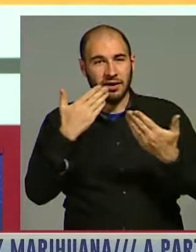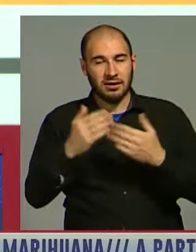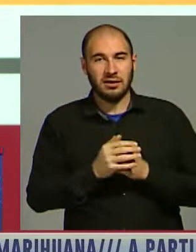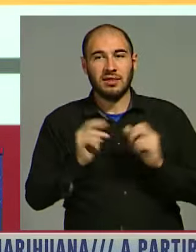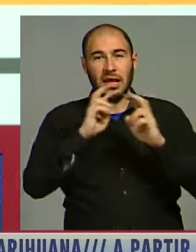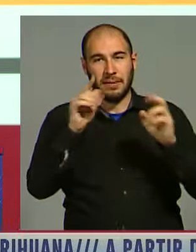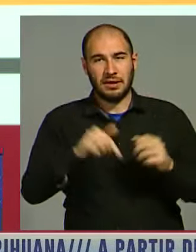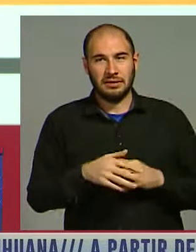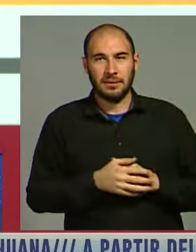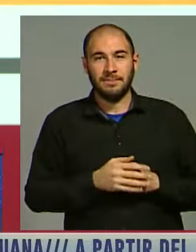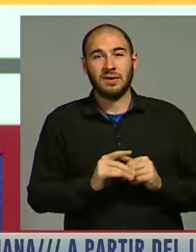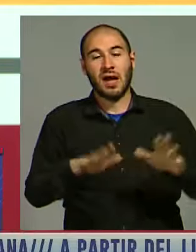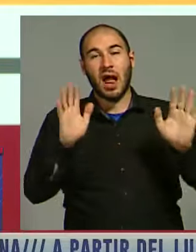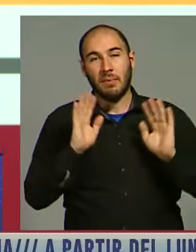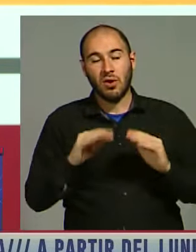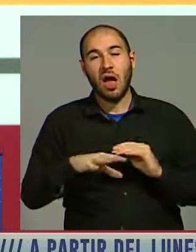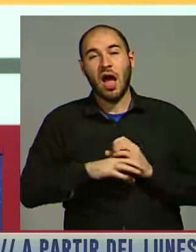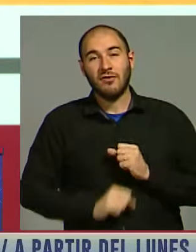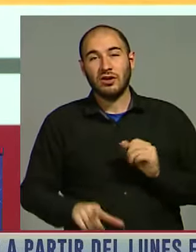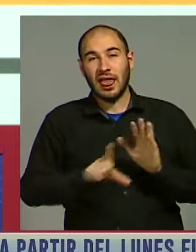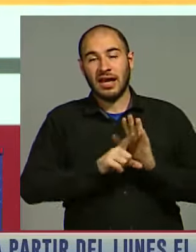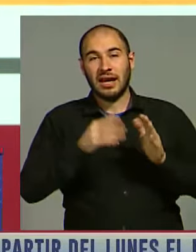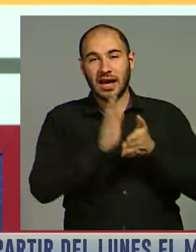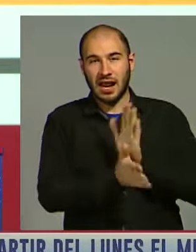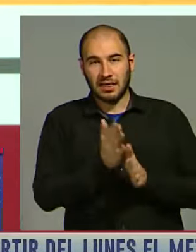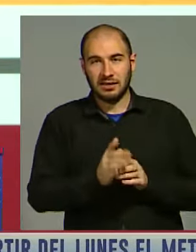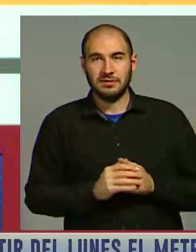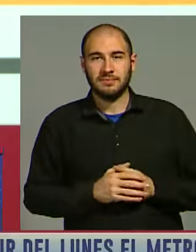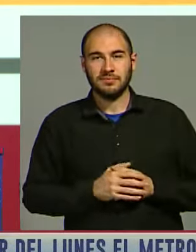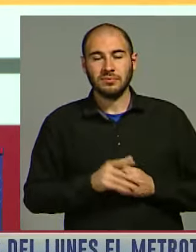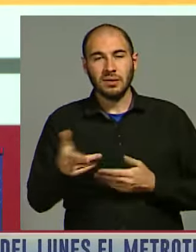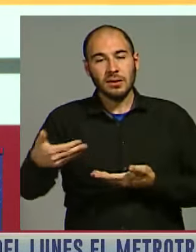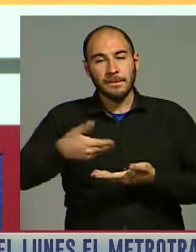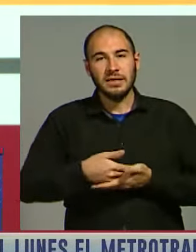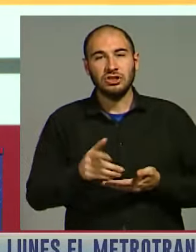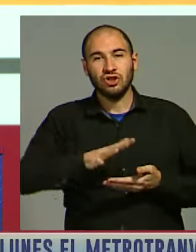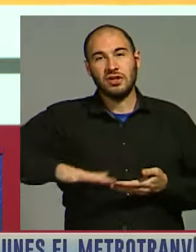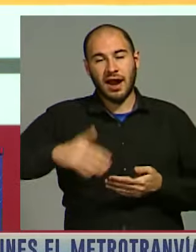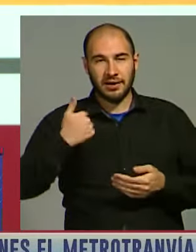de este tema, la posibilidad del aborto legal y gratuito, una demanda